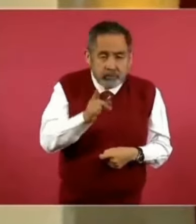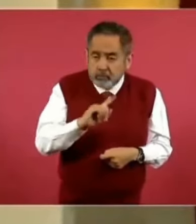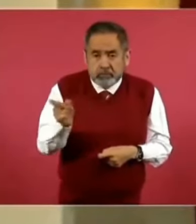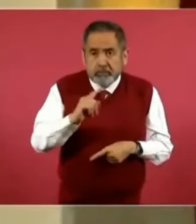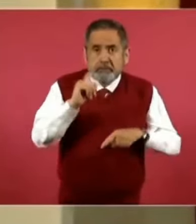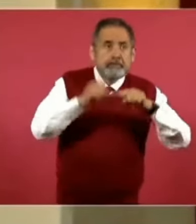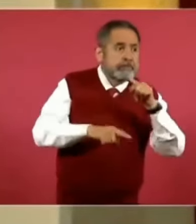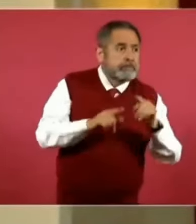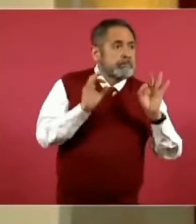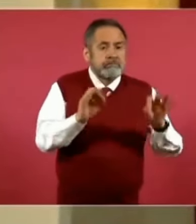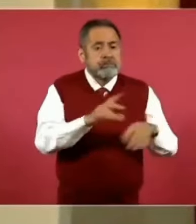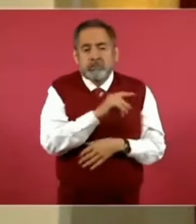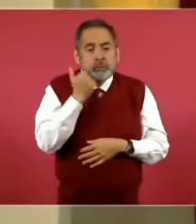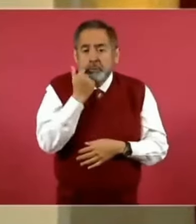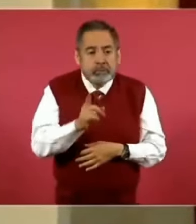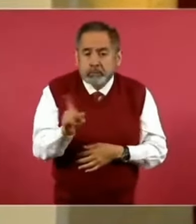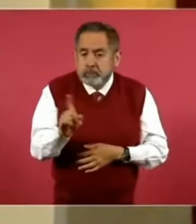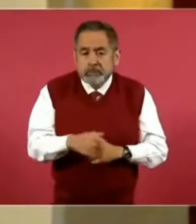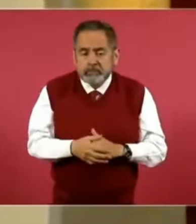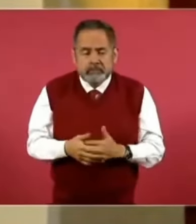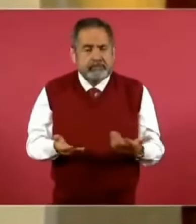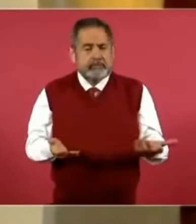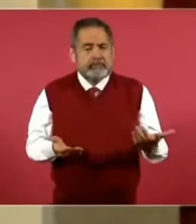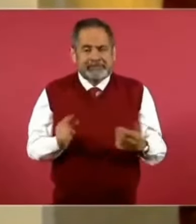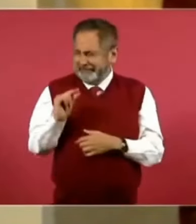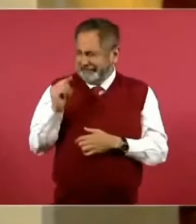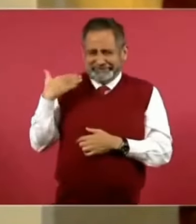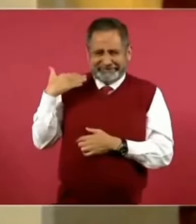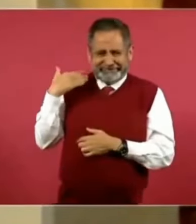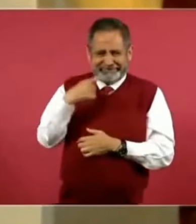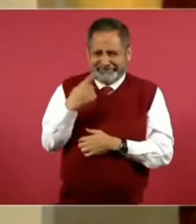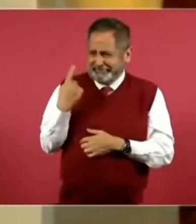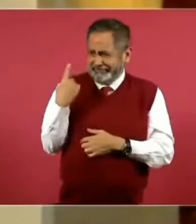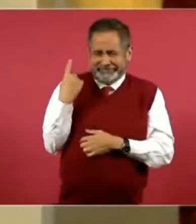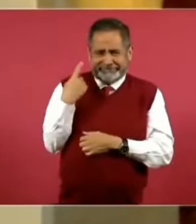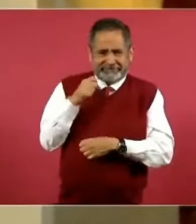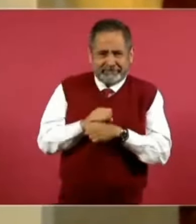está el caso reciente del fin de semana otro Sabadazo